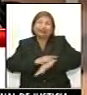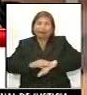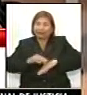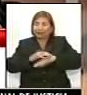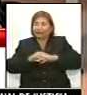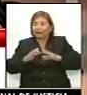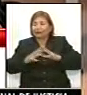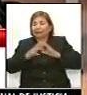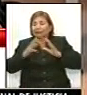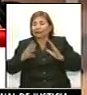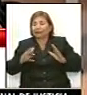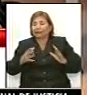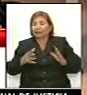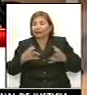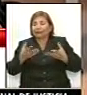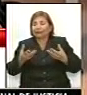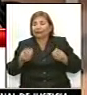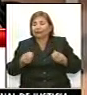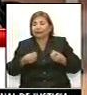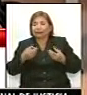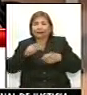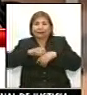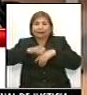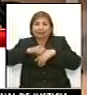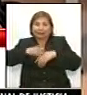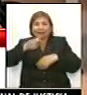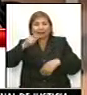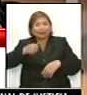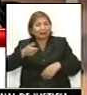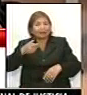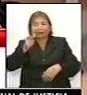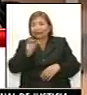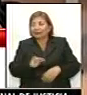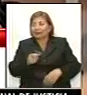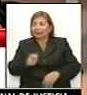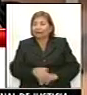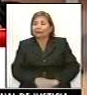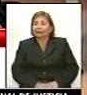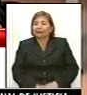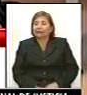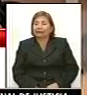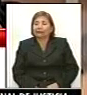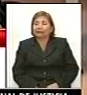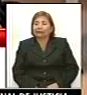harto, o sea, mucho de pellizcar a la otra persona. Entonces,